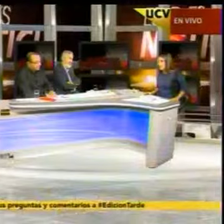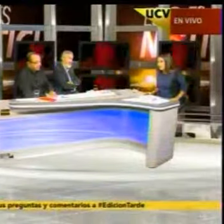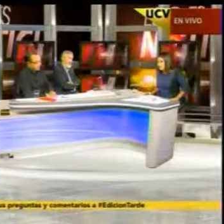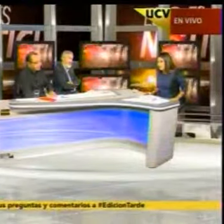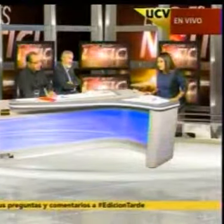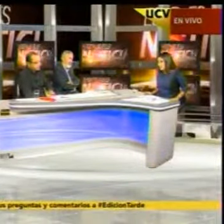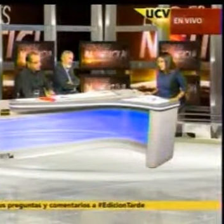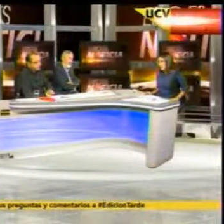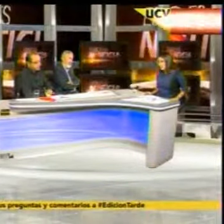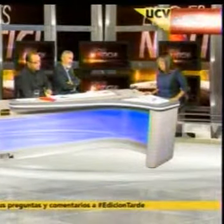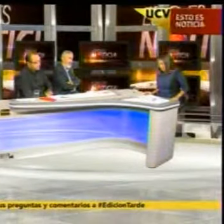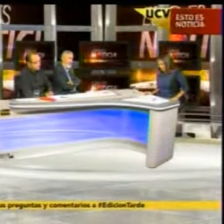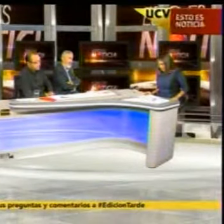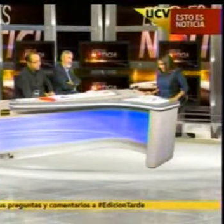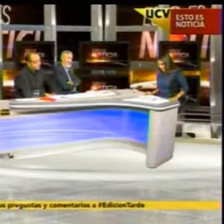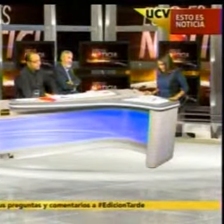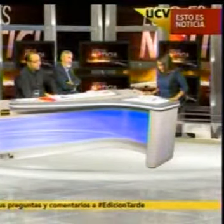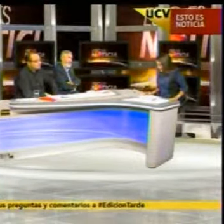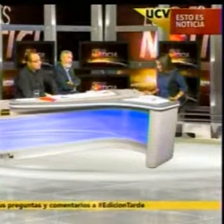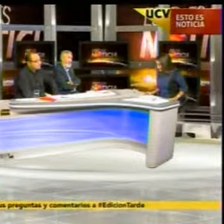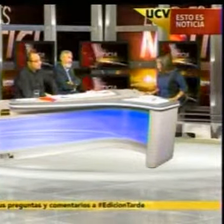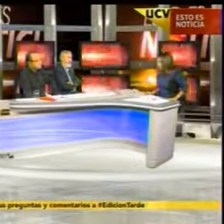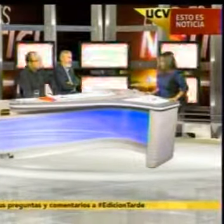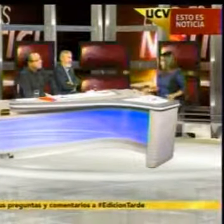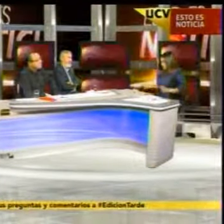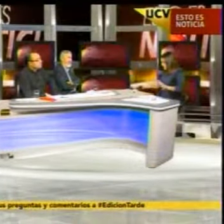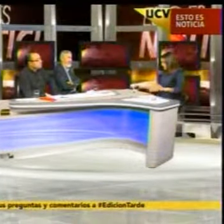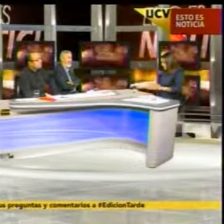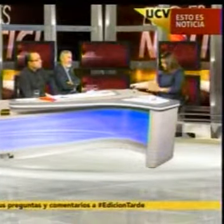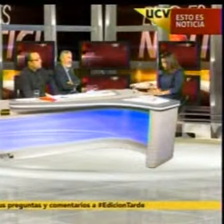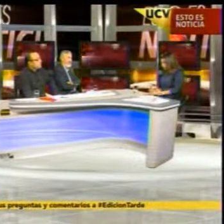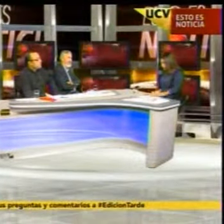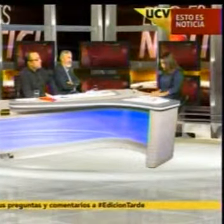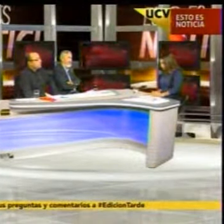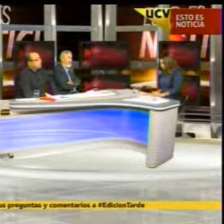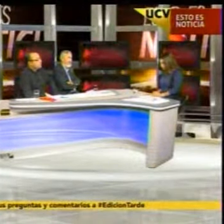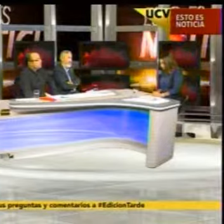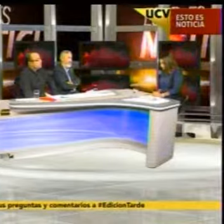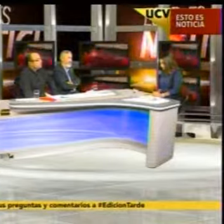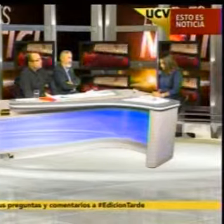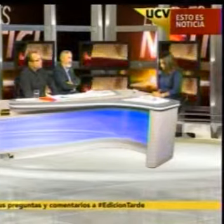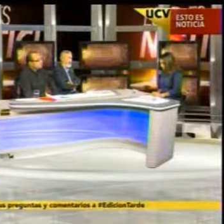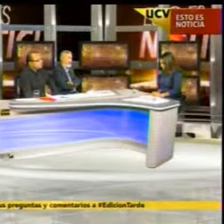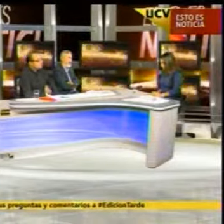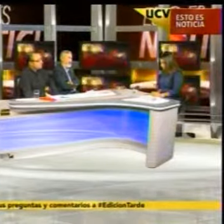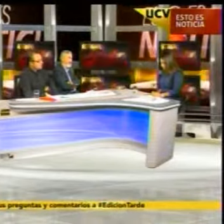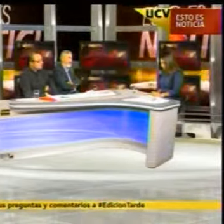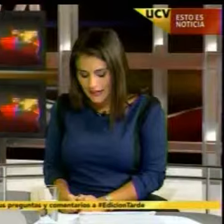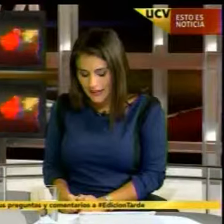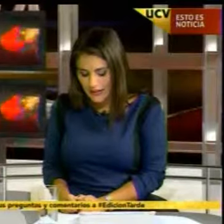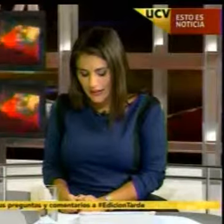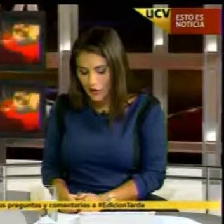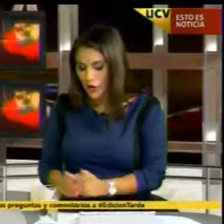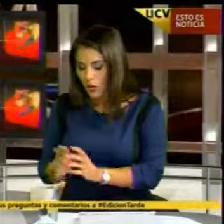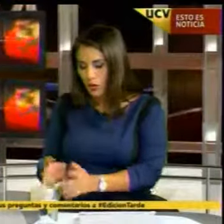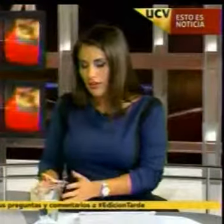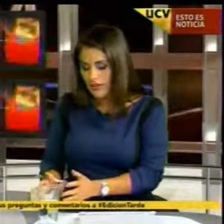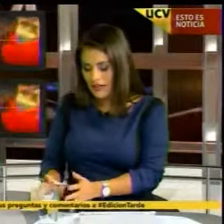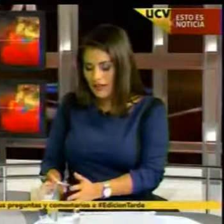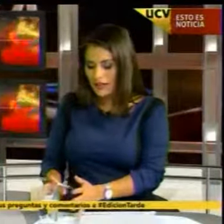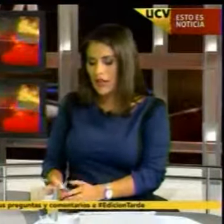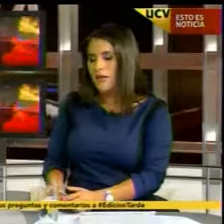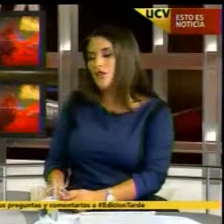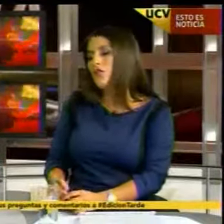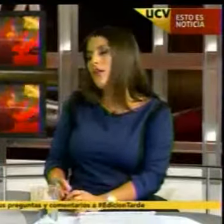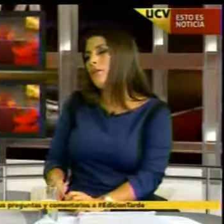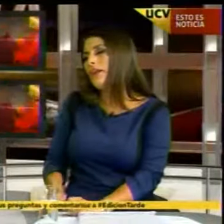adelante. Mauricio, hemos repasado parte del discurso de la presidenta Michelle Bachelet, lo que ocurrió hace instantes en el Palacio de la Moneda, pero ¿Qué pasa